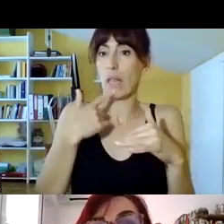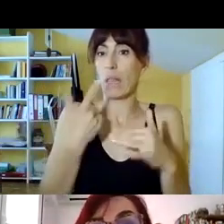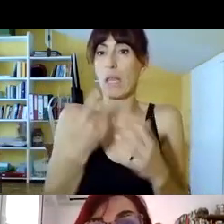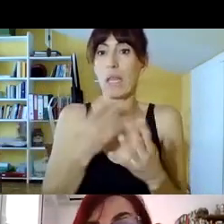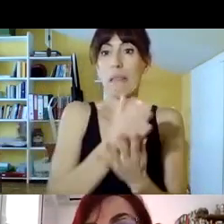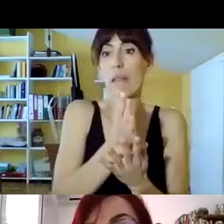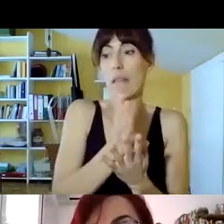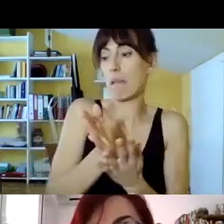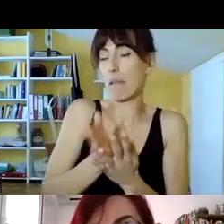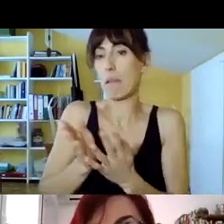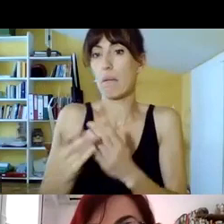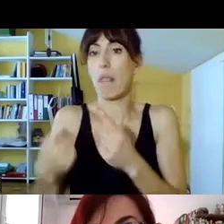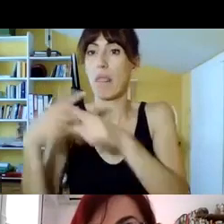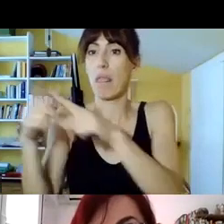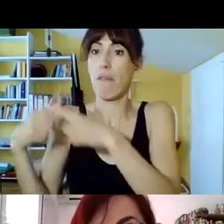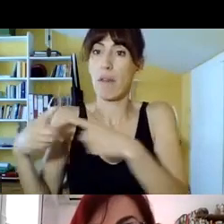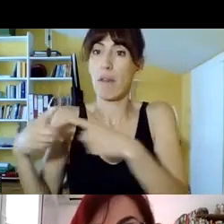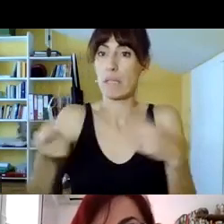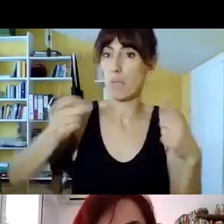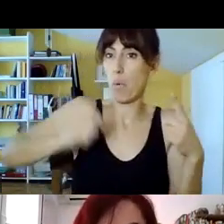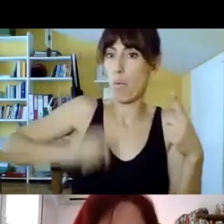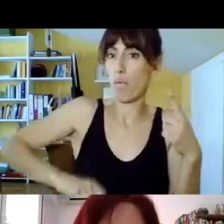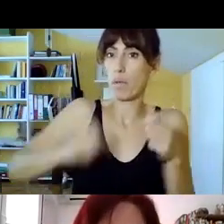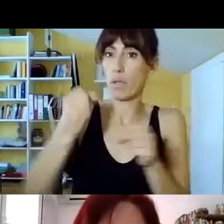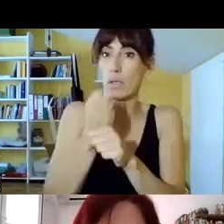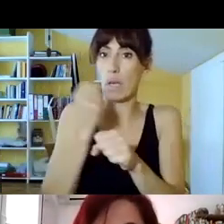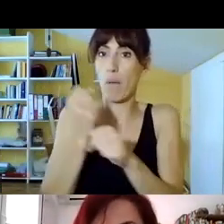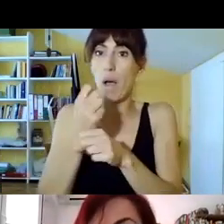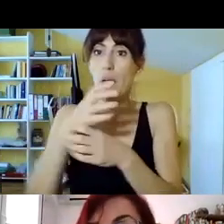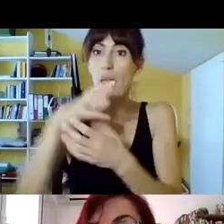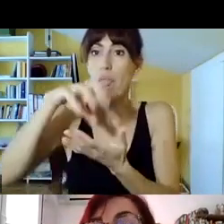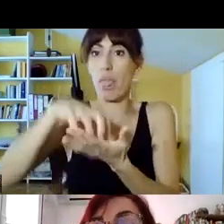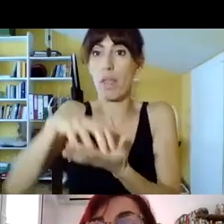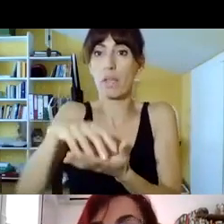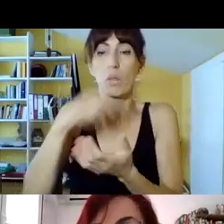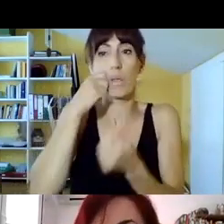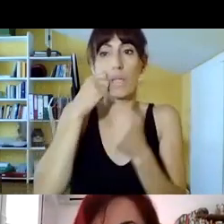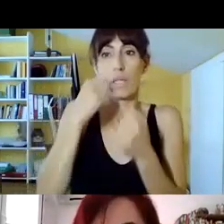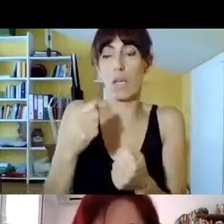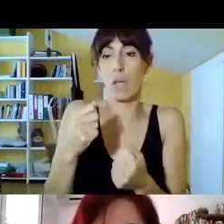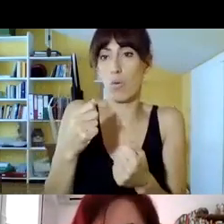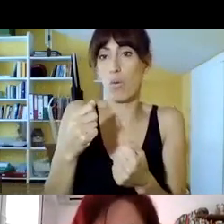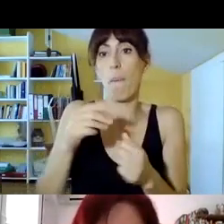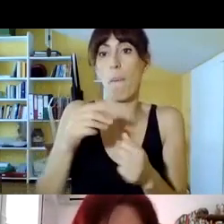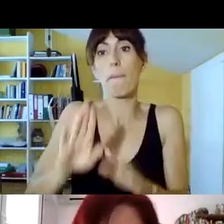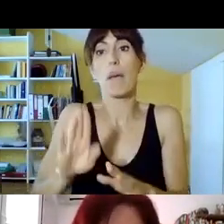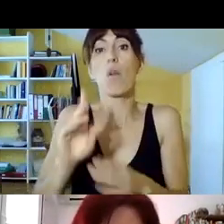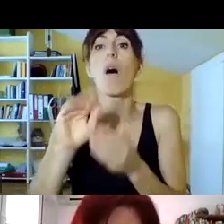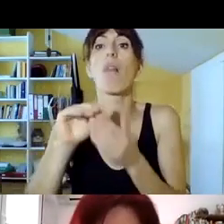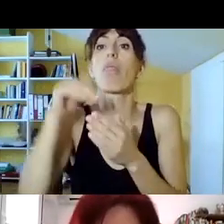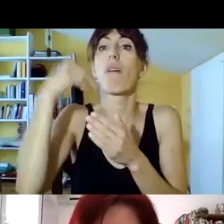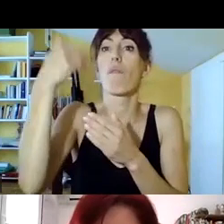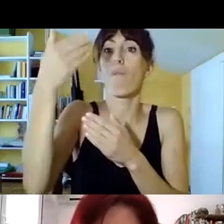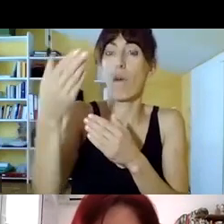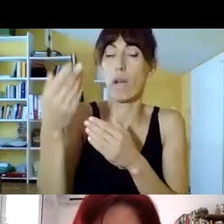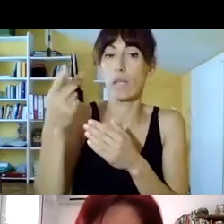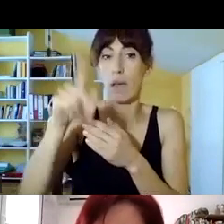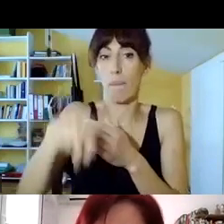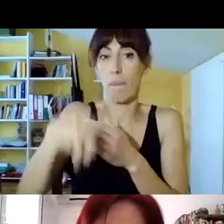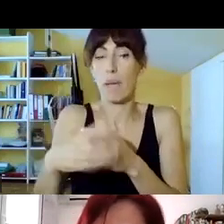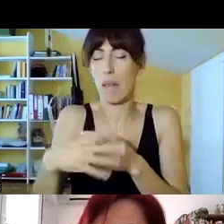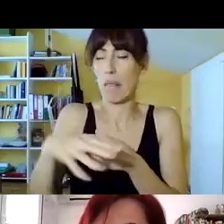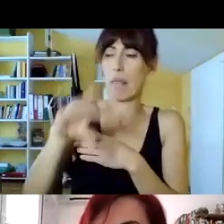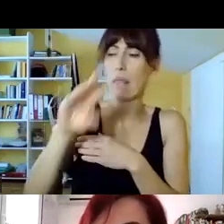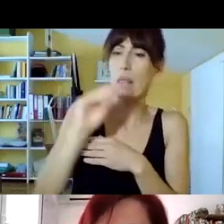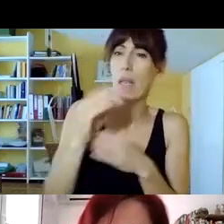las distintas profesiones que trabajan dentro de un mismo centro de salud, pero también es intersectorial hacia afuera, es decir, el entender que la